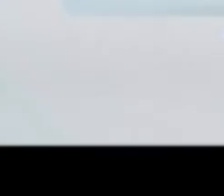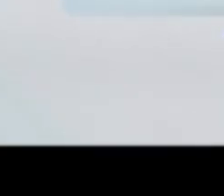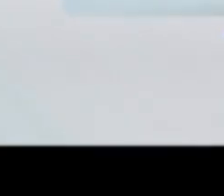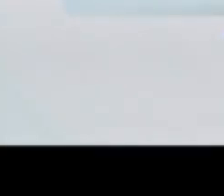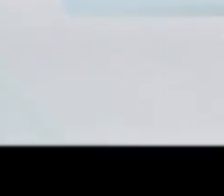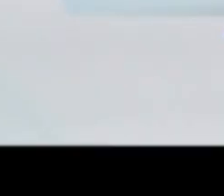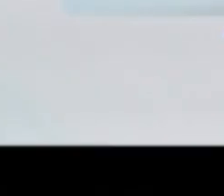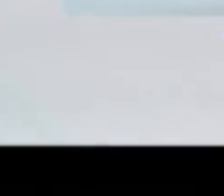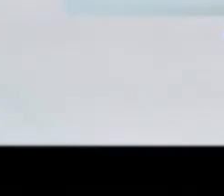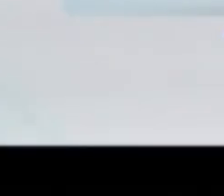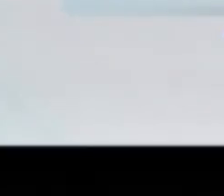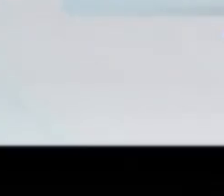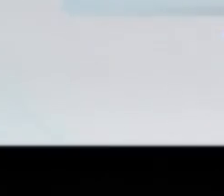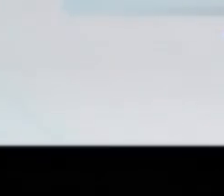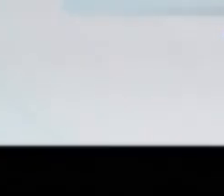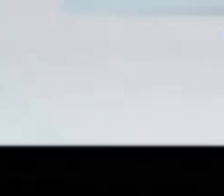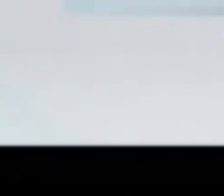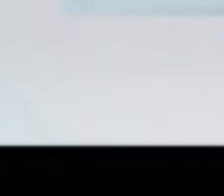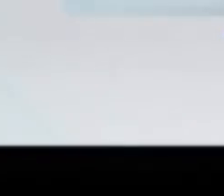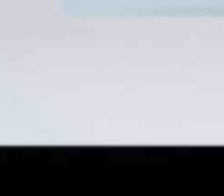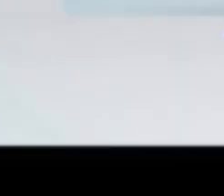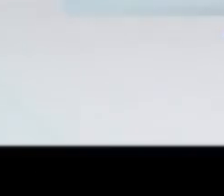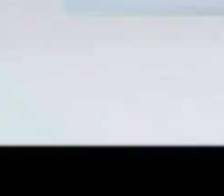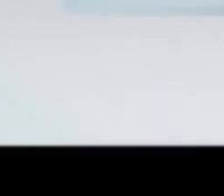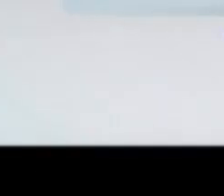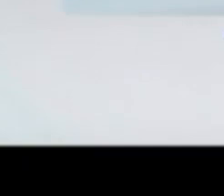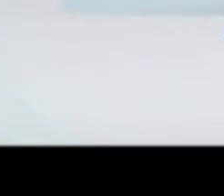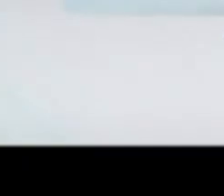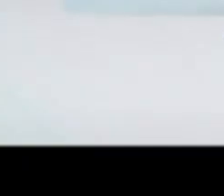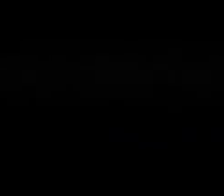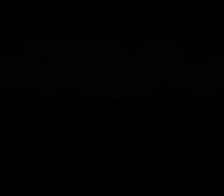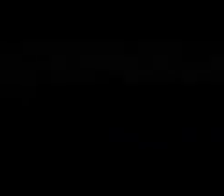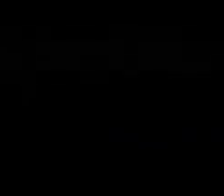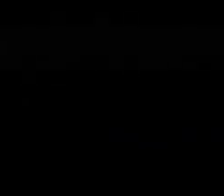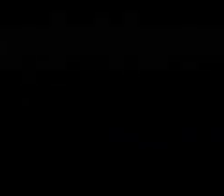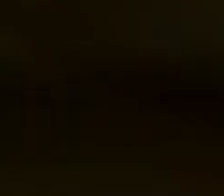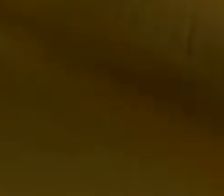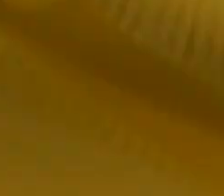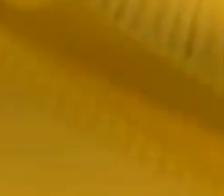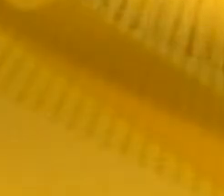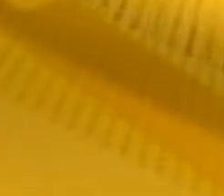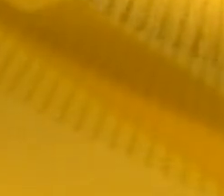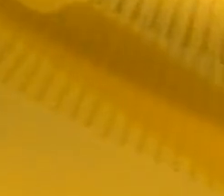Autorización número 2704, CNE 2018.